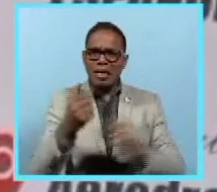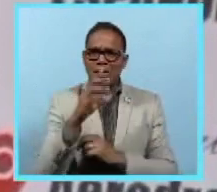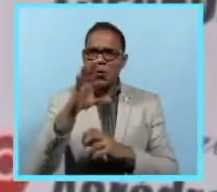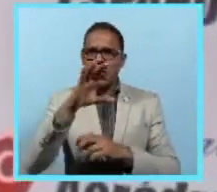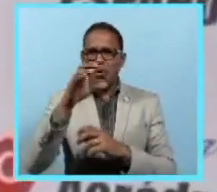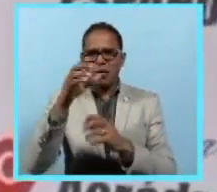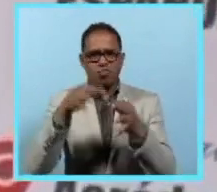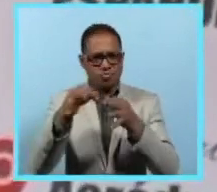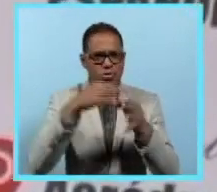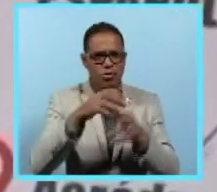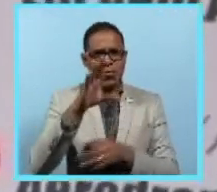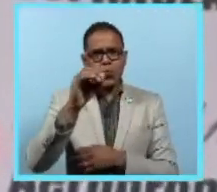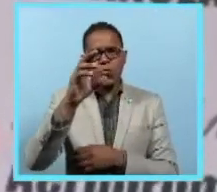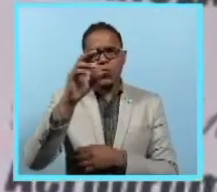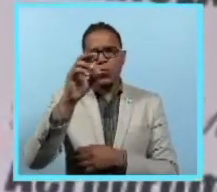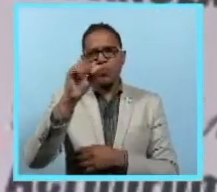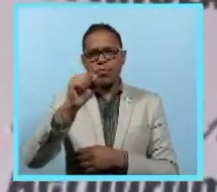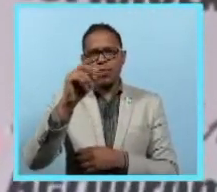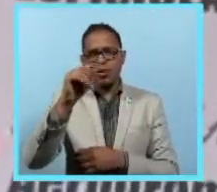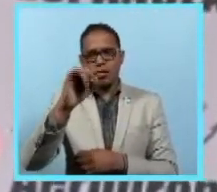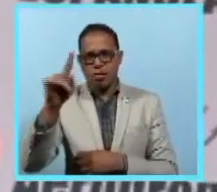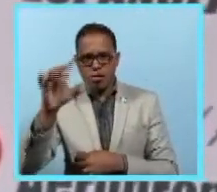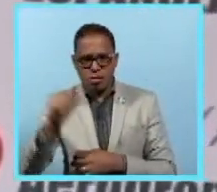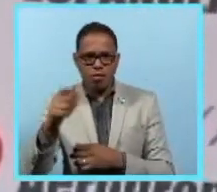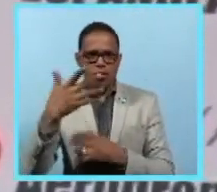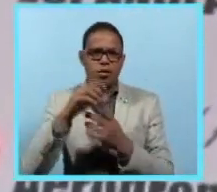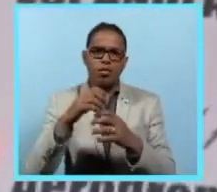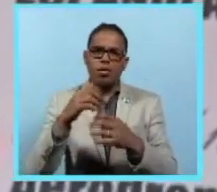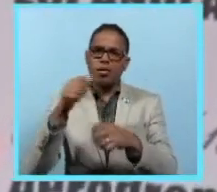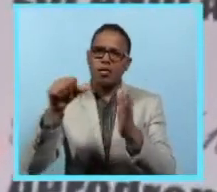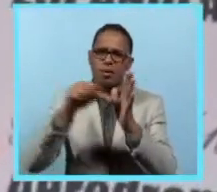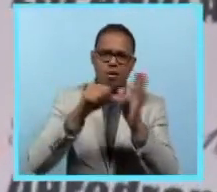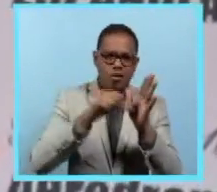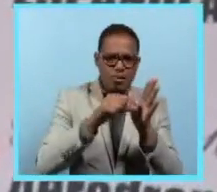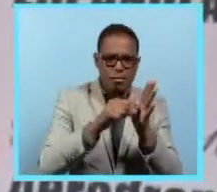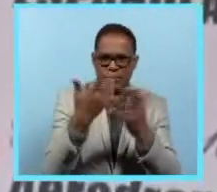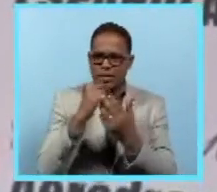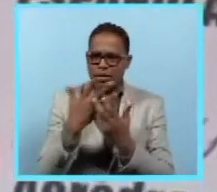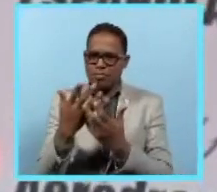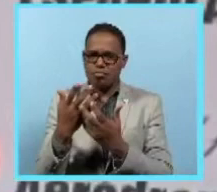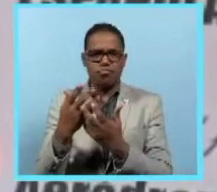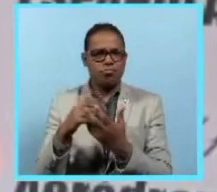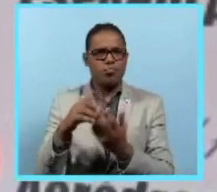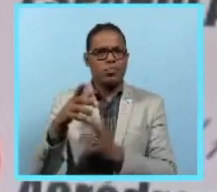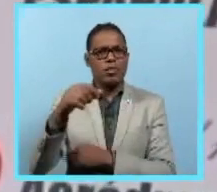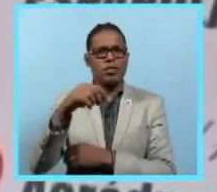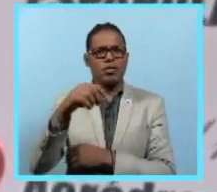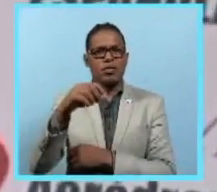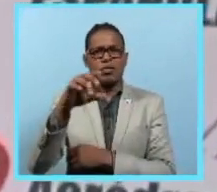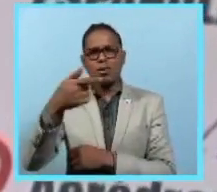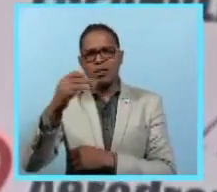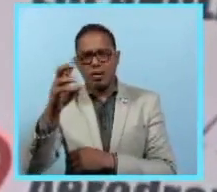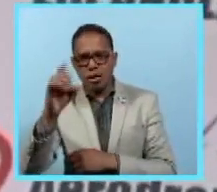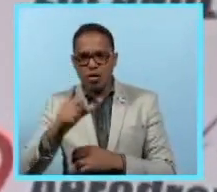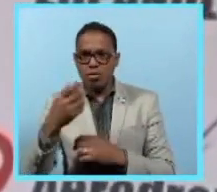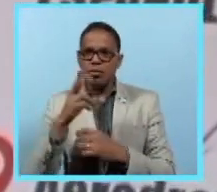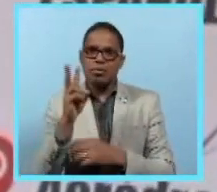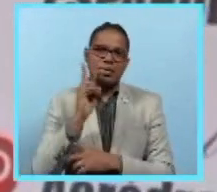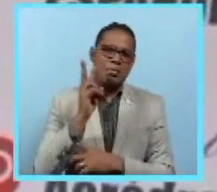nos hace merecedores de llamarnos la capital hortícola. Nosotros producimos vegetales,